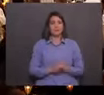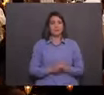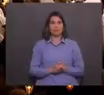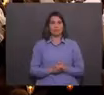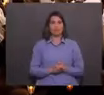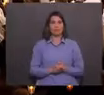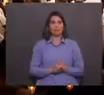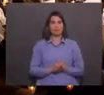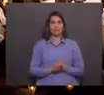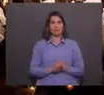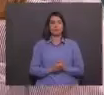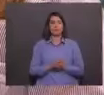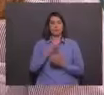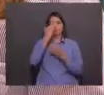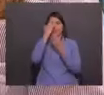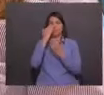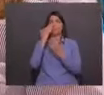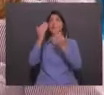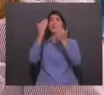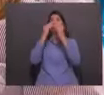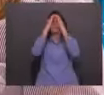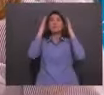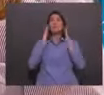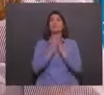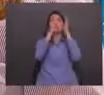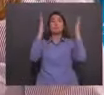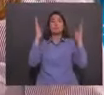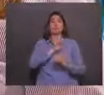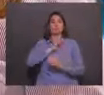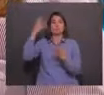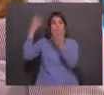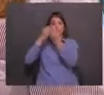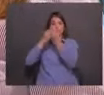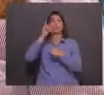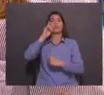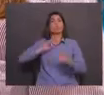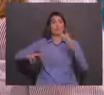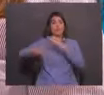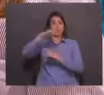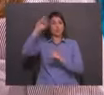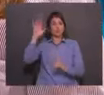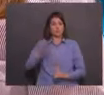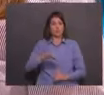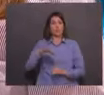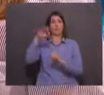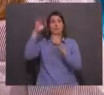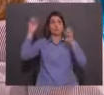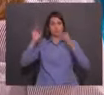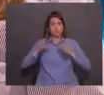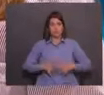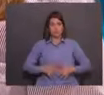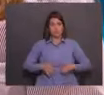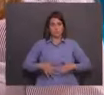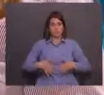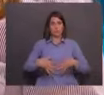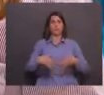Deus te salve, Maria, llena eres de graça. O Senhor é contigo. Bendita tu eres entre todas as mulheres.